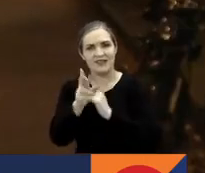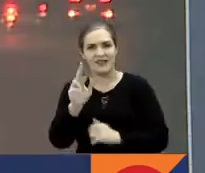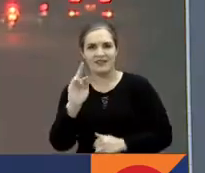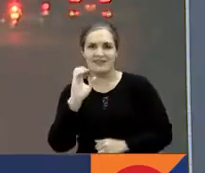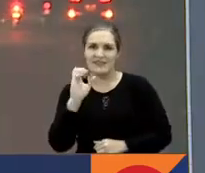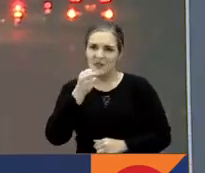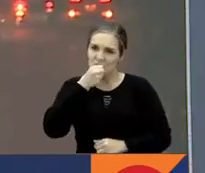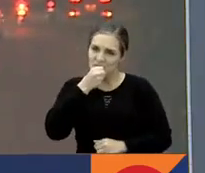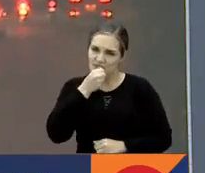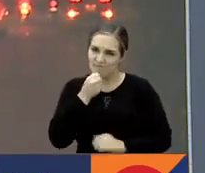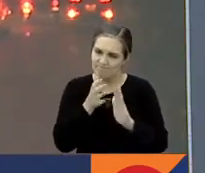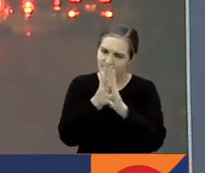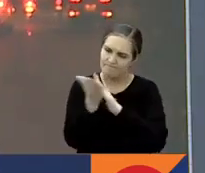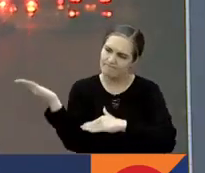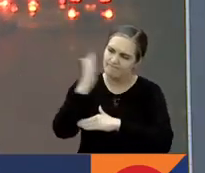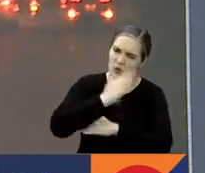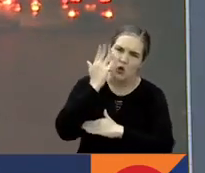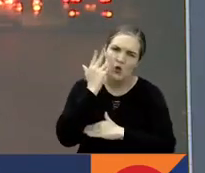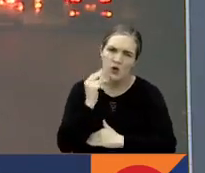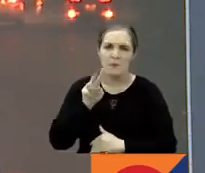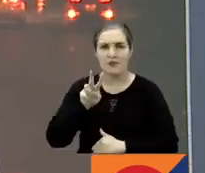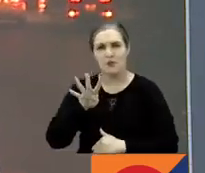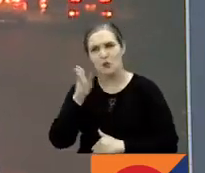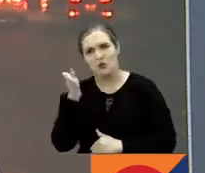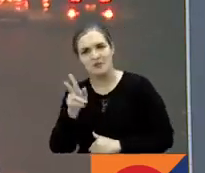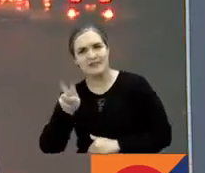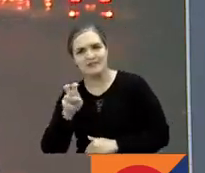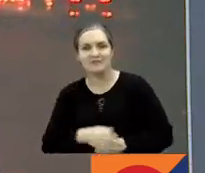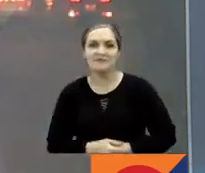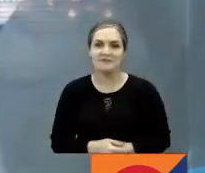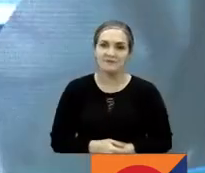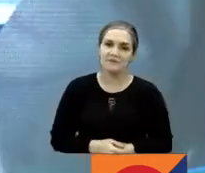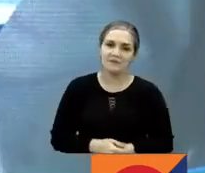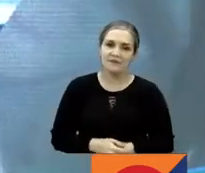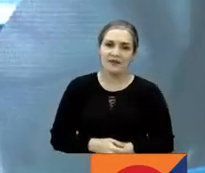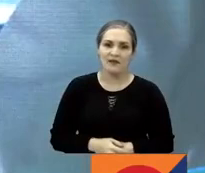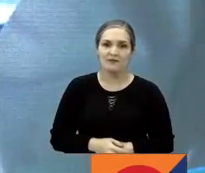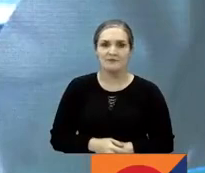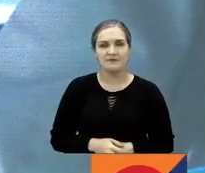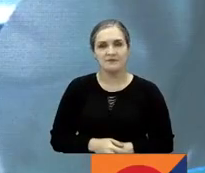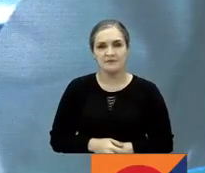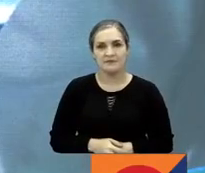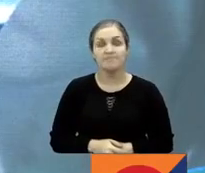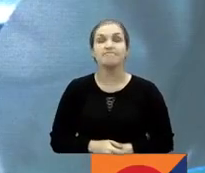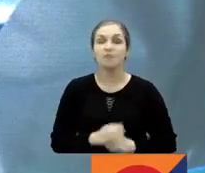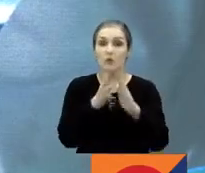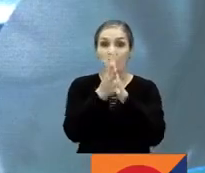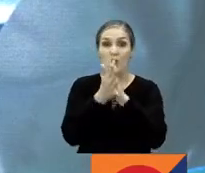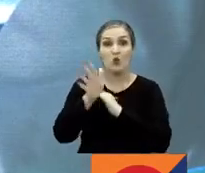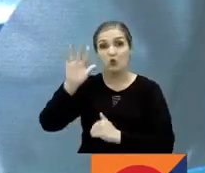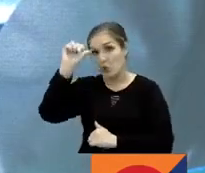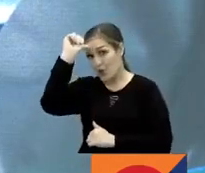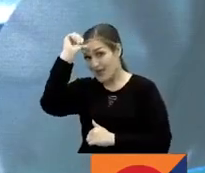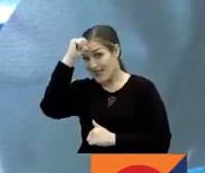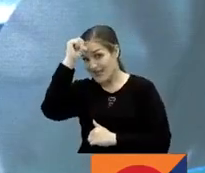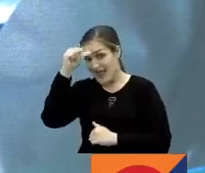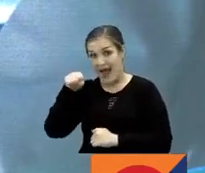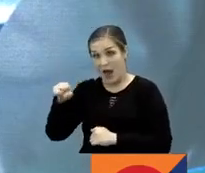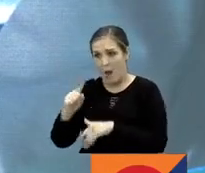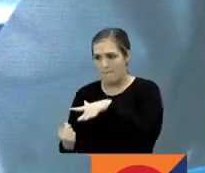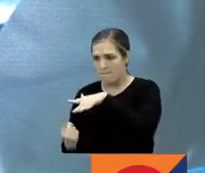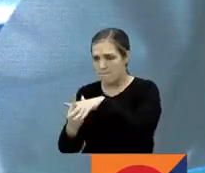Noticias, conectados 24/7. Carlos, buenas noches, muchas gracias. Y es que la variante Delta descubierta en la India es la cepa más contagiosa de